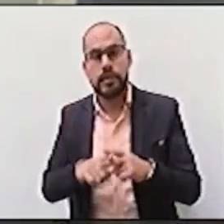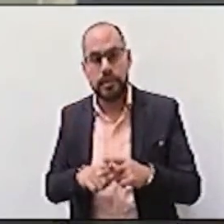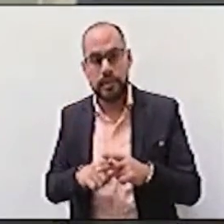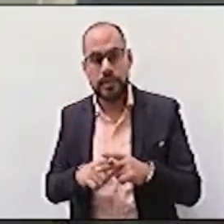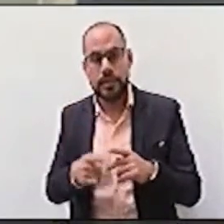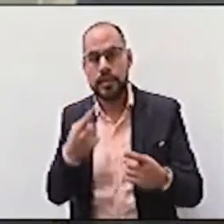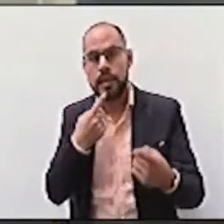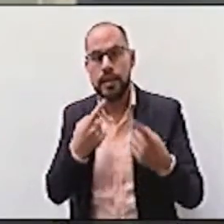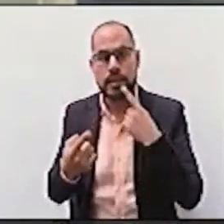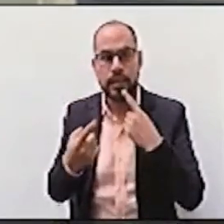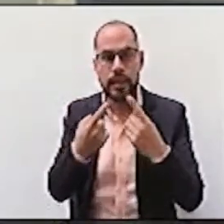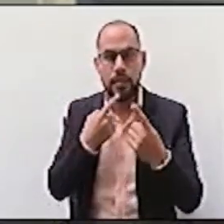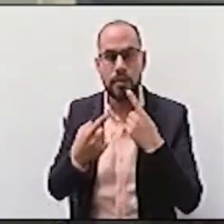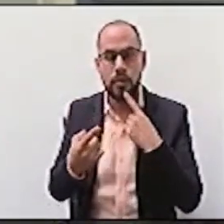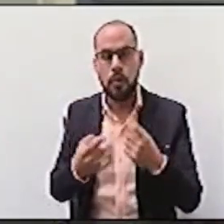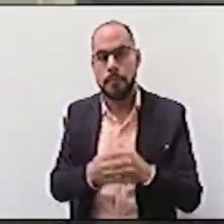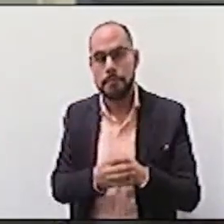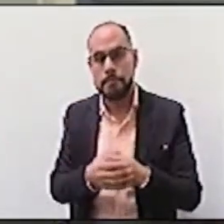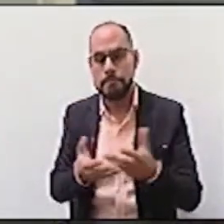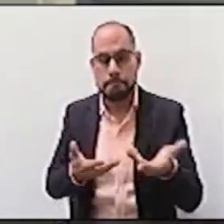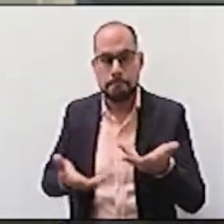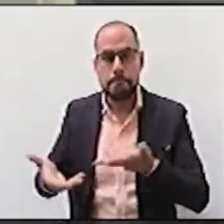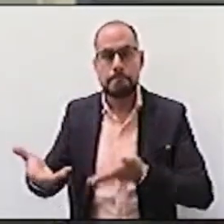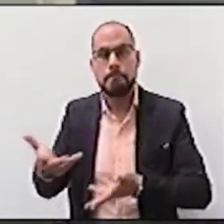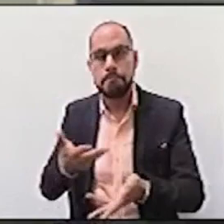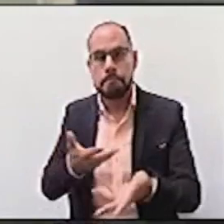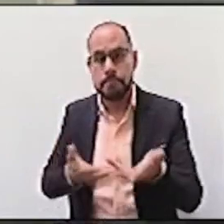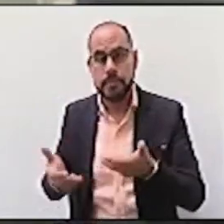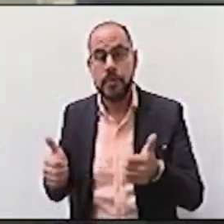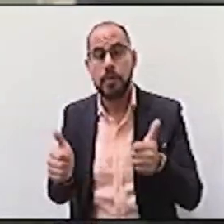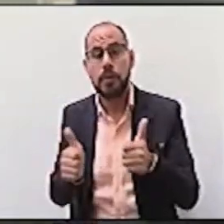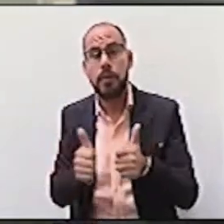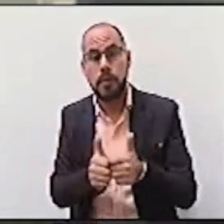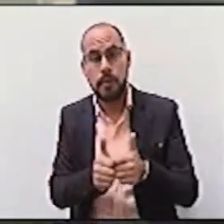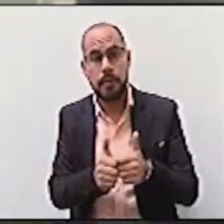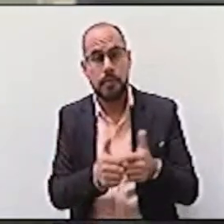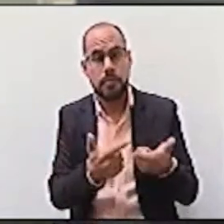un diálogo con la fracción